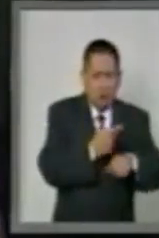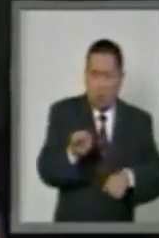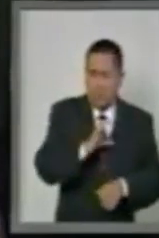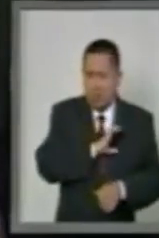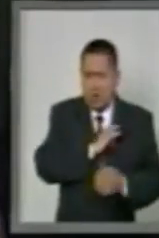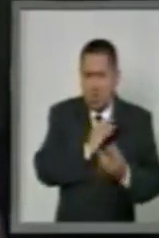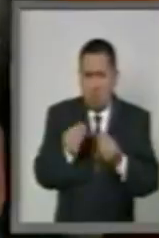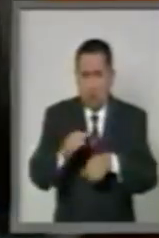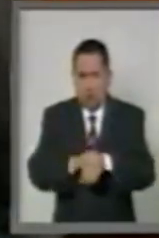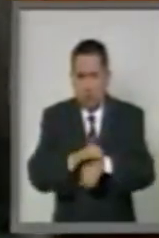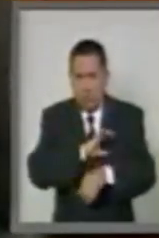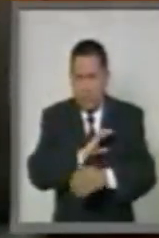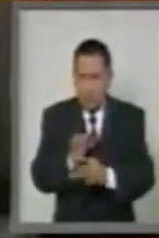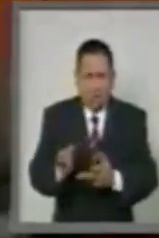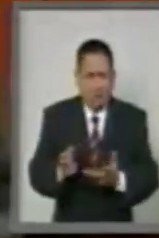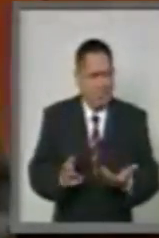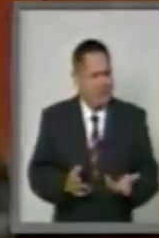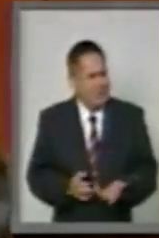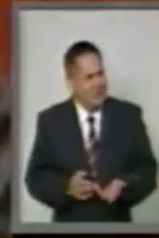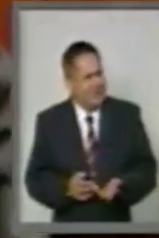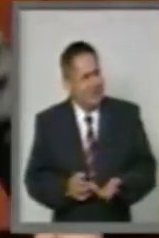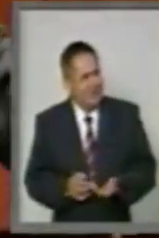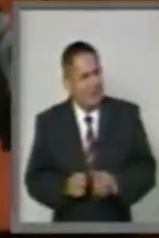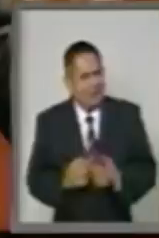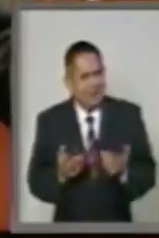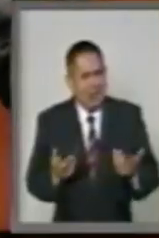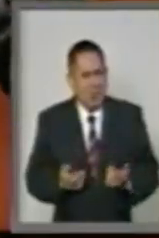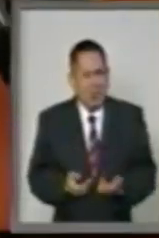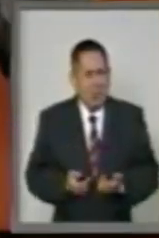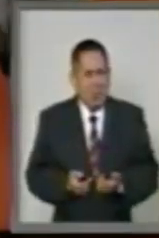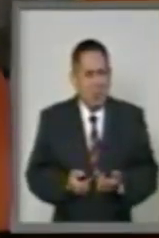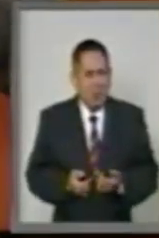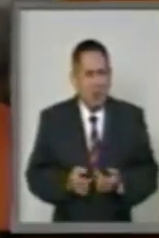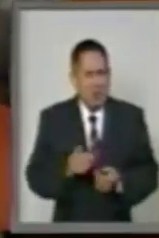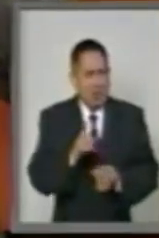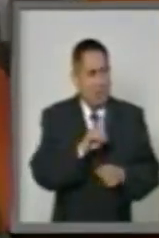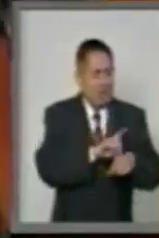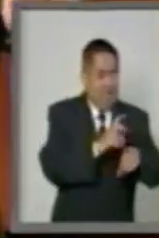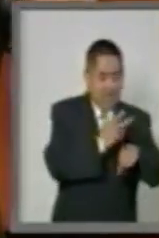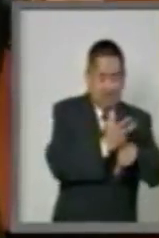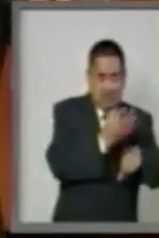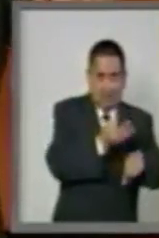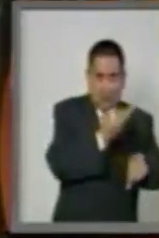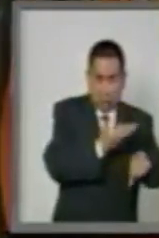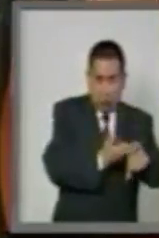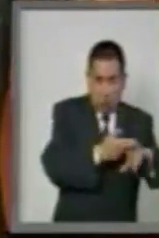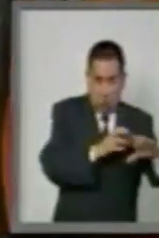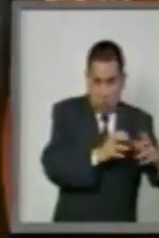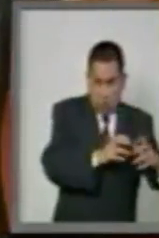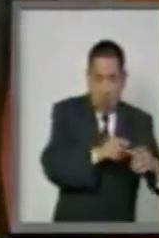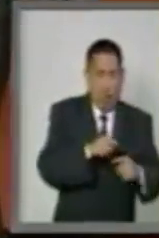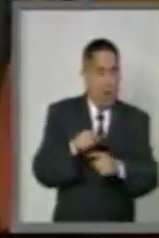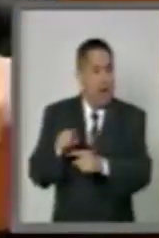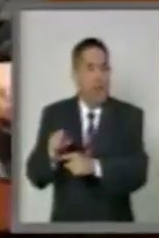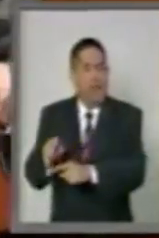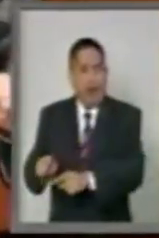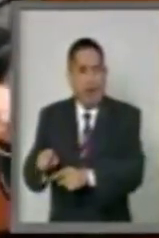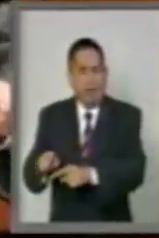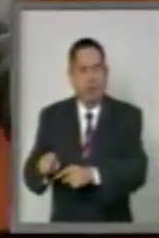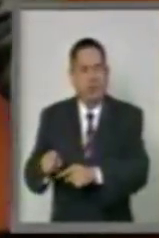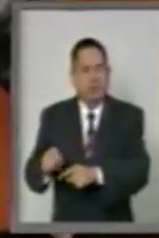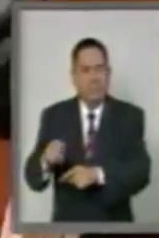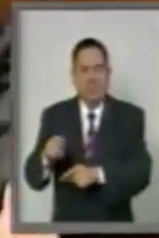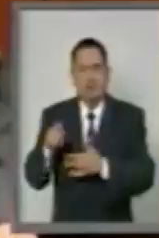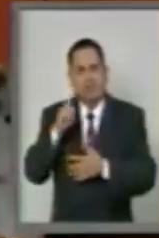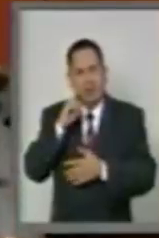amigo. Claro, porque desde el Tesoro de los Estados Unidos se vigila desde hace ya muchos años